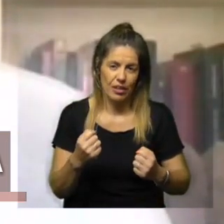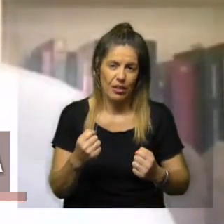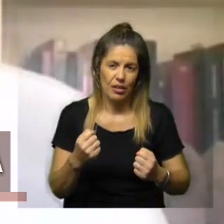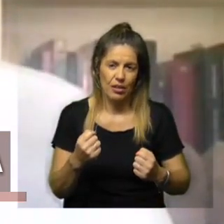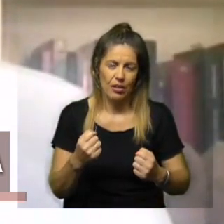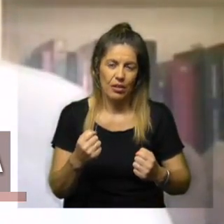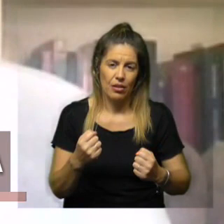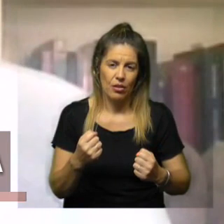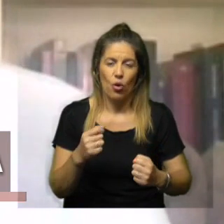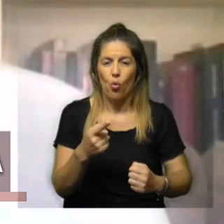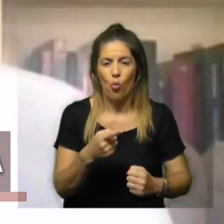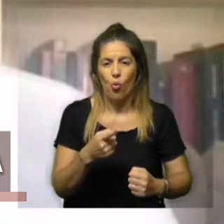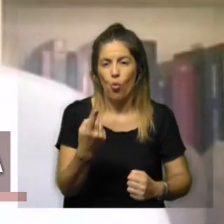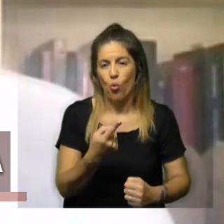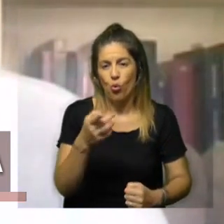un tercio,